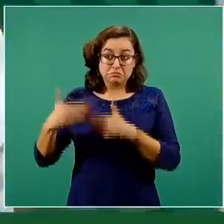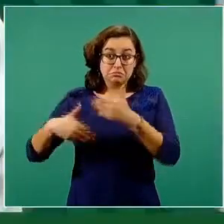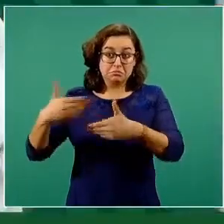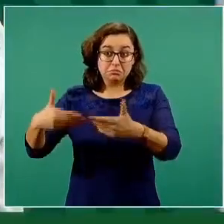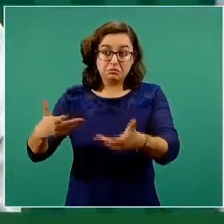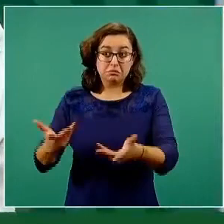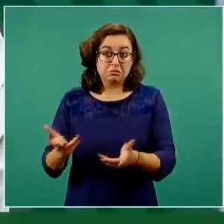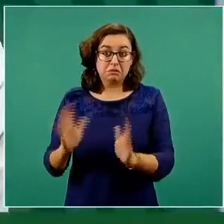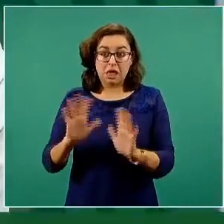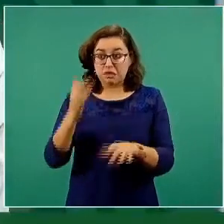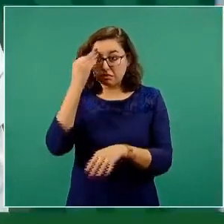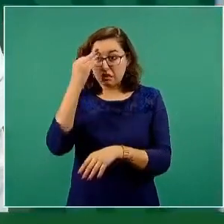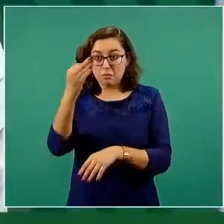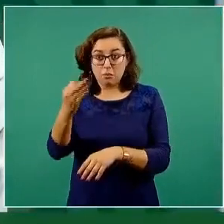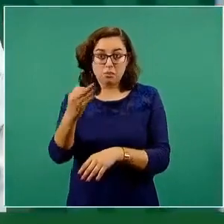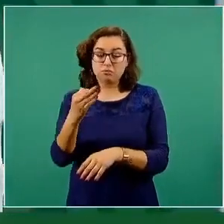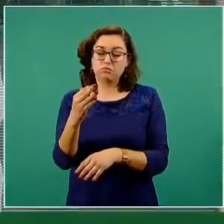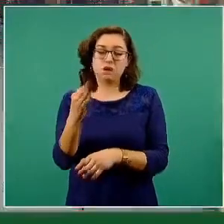le corresponda.